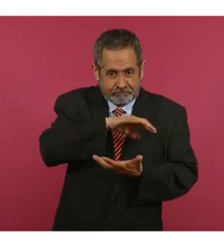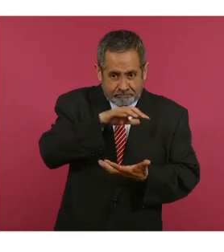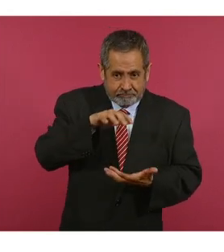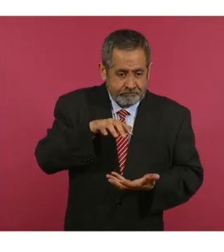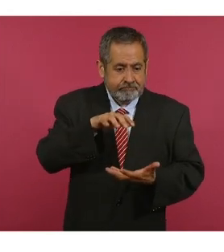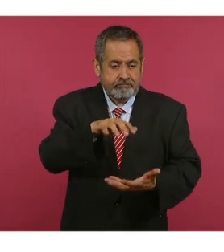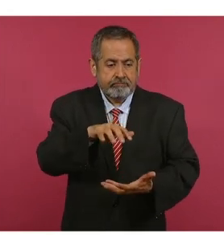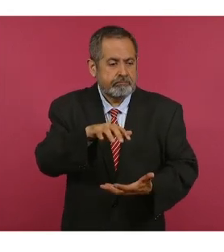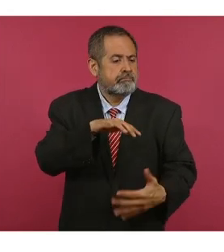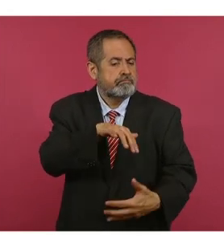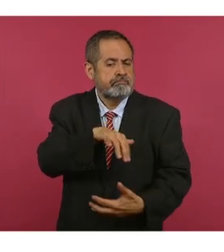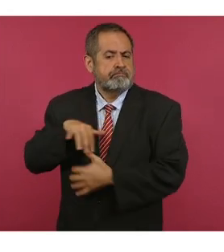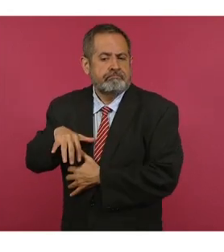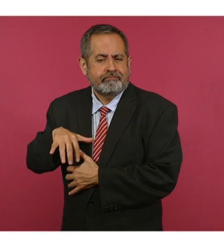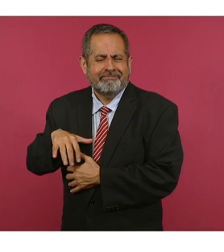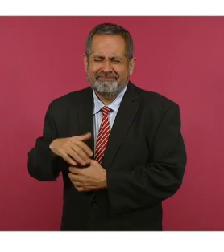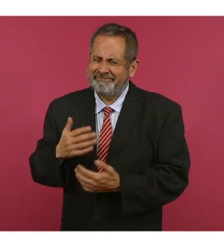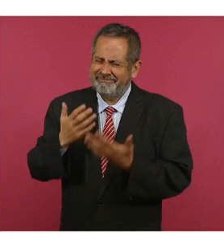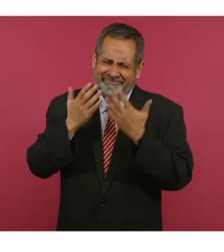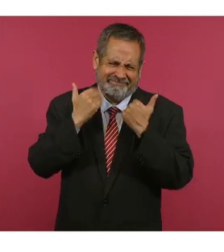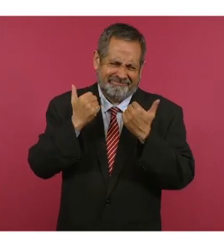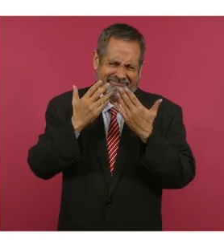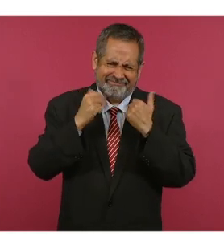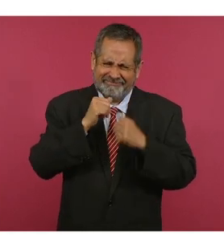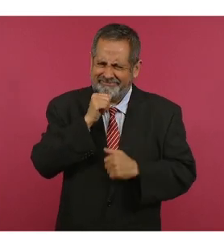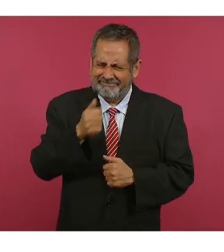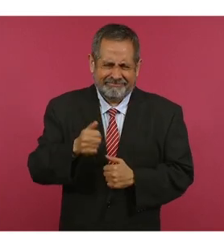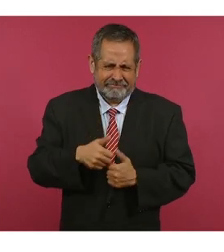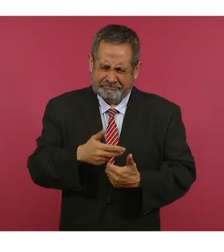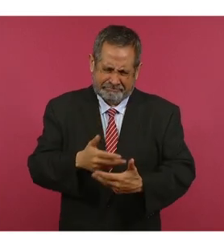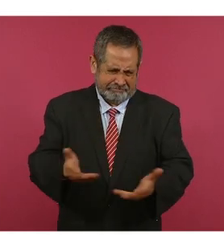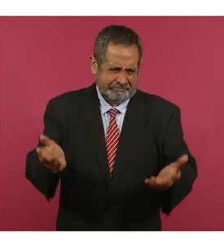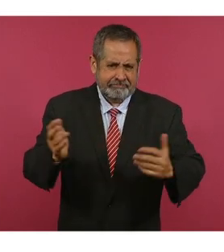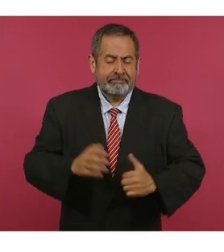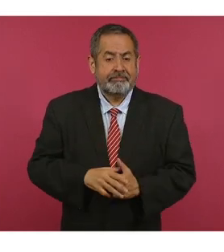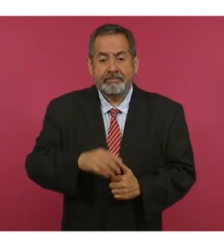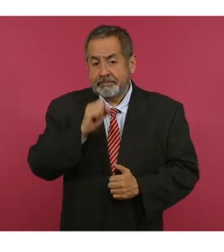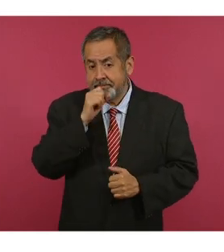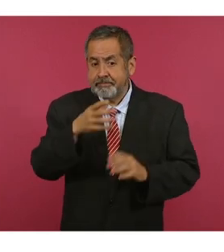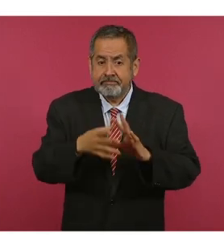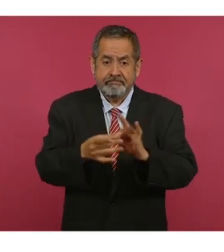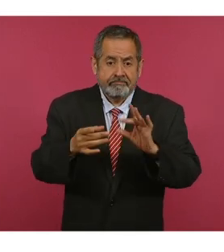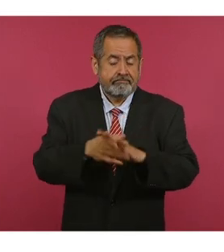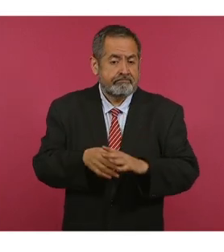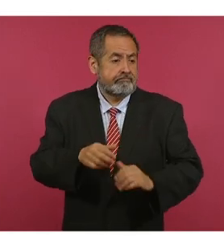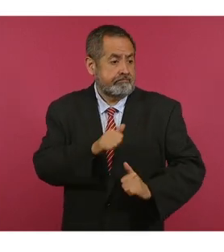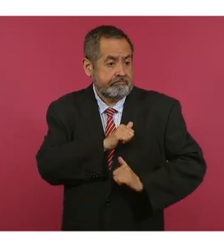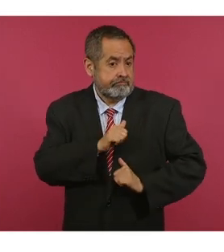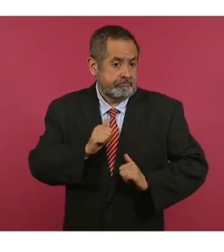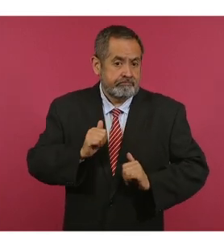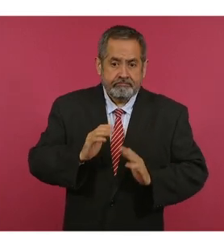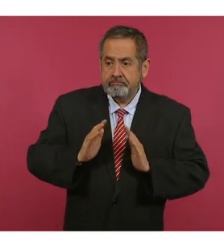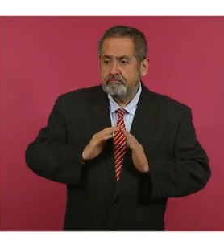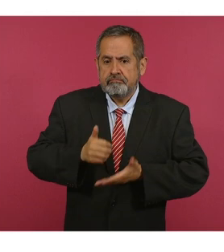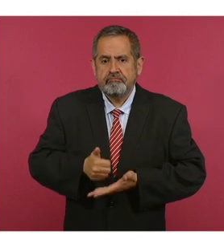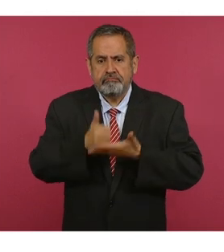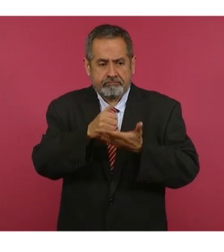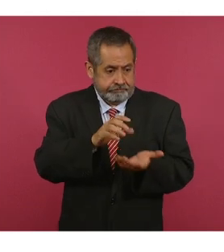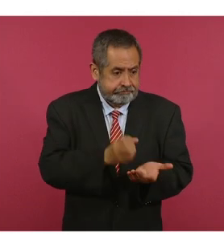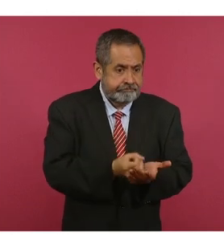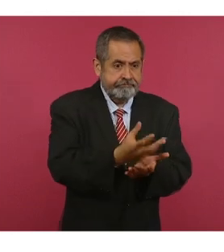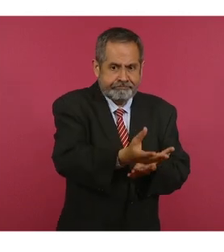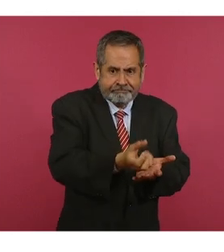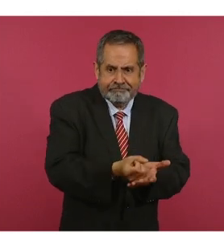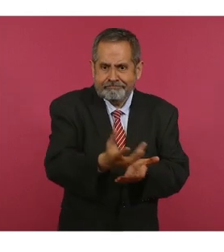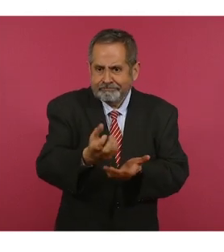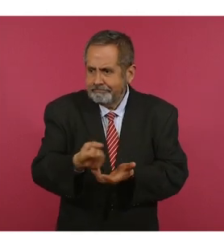sea incautada por personal militar. Además, informó que el personal de las Fuerzas Armadas auxilia en la distribución de despensas a